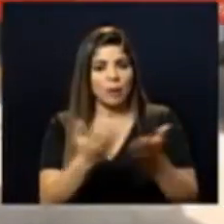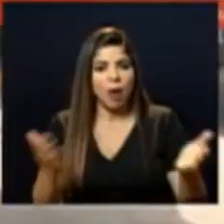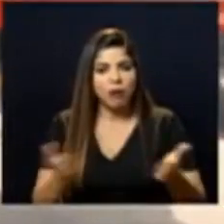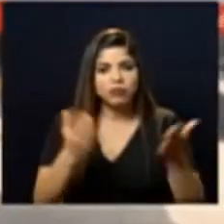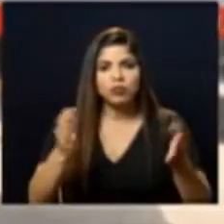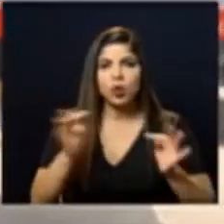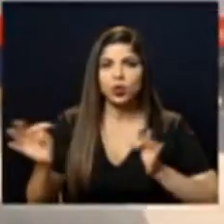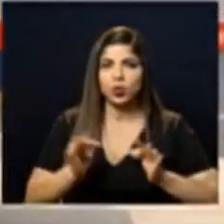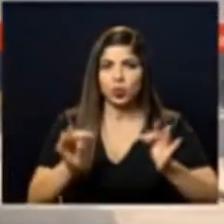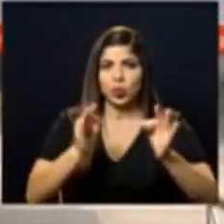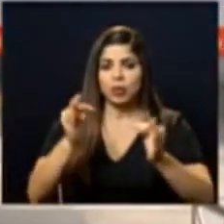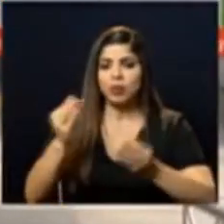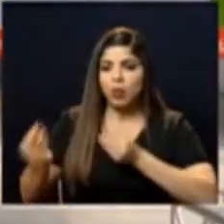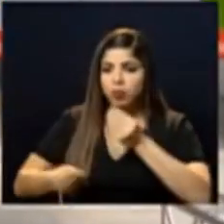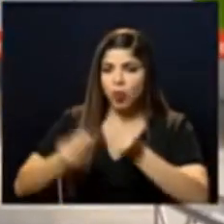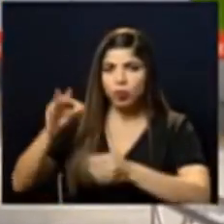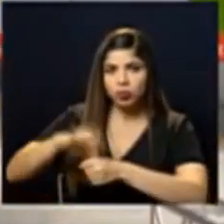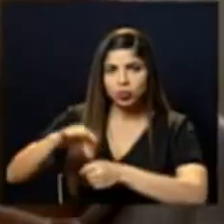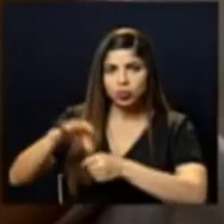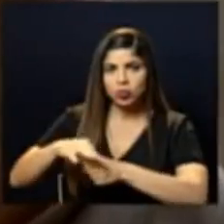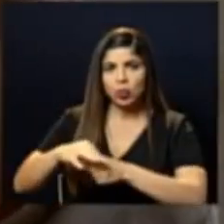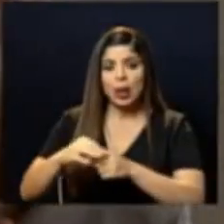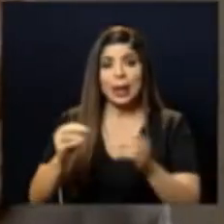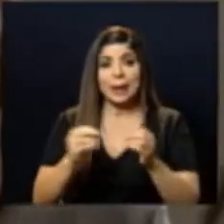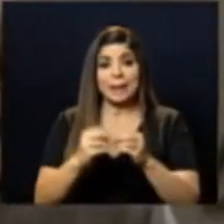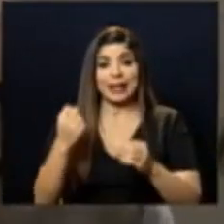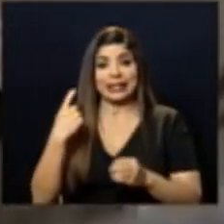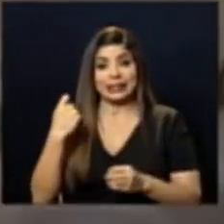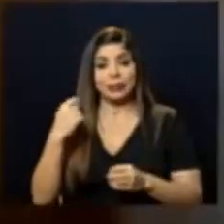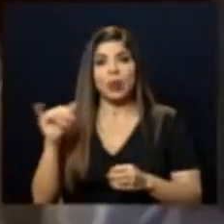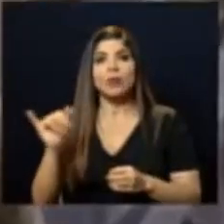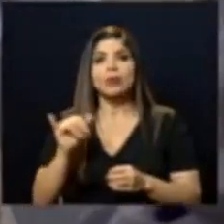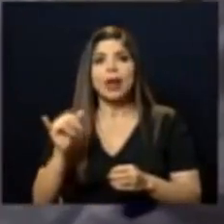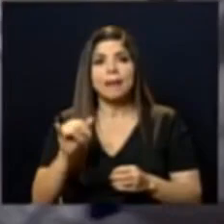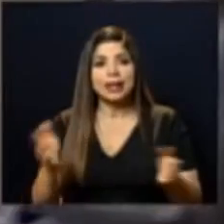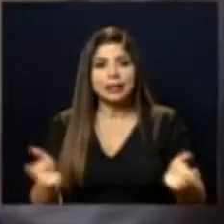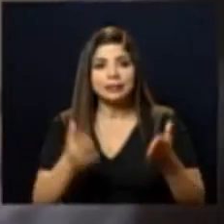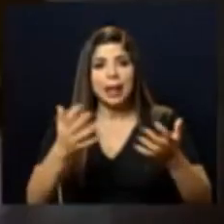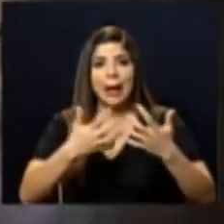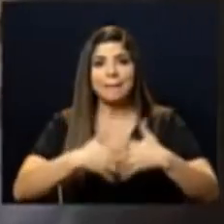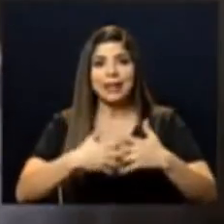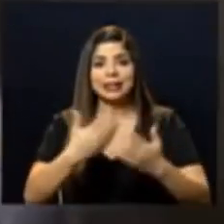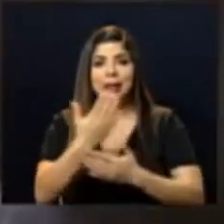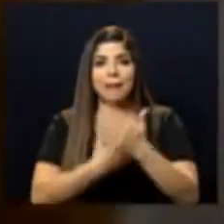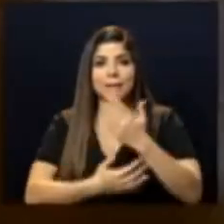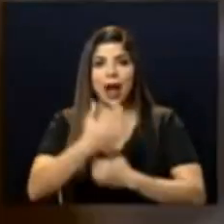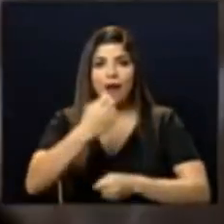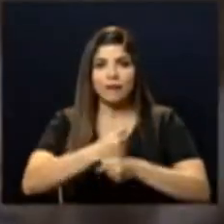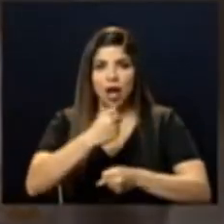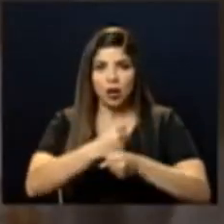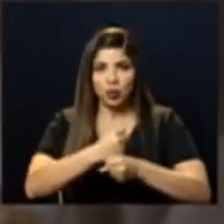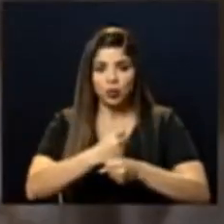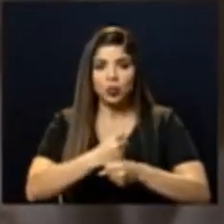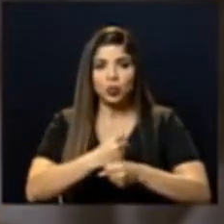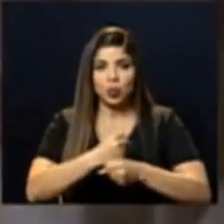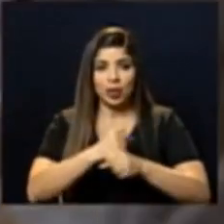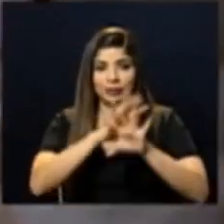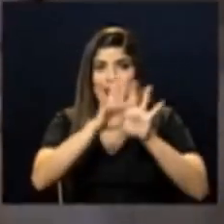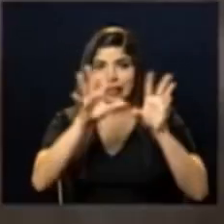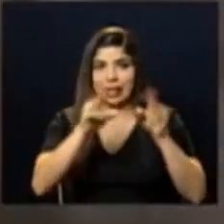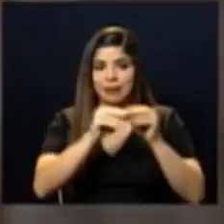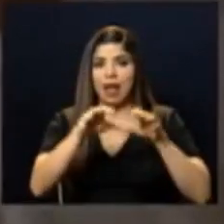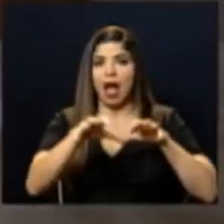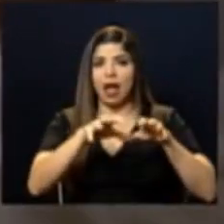la producción agropecuaria y de manera más reciente, las empresas de manufactura concentran las